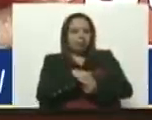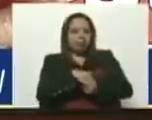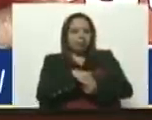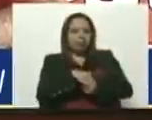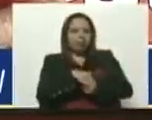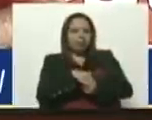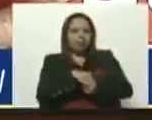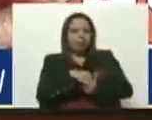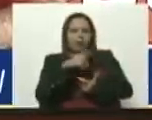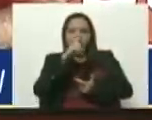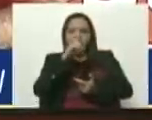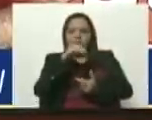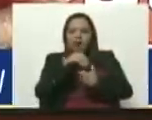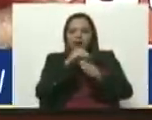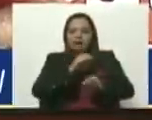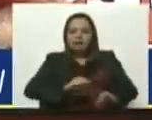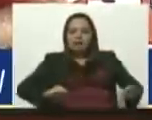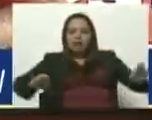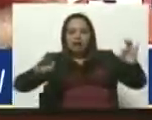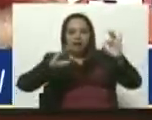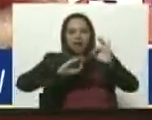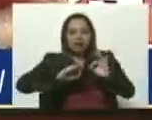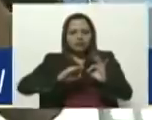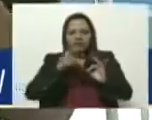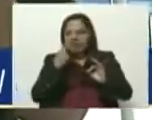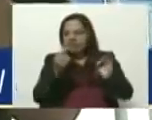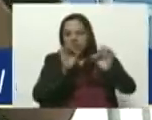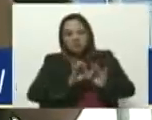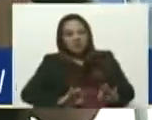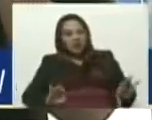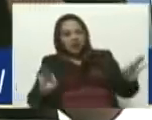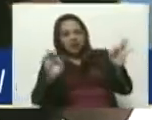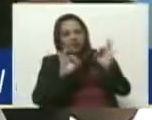el mundo no dijo absolutamente nada ni ha dicho nada